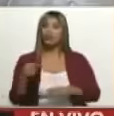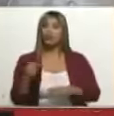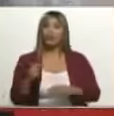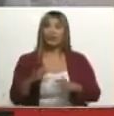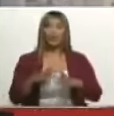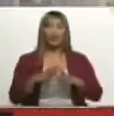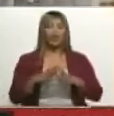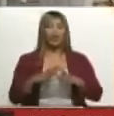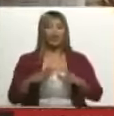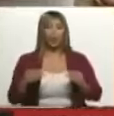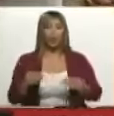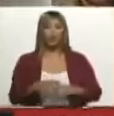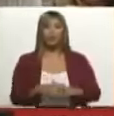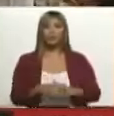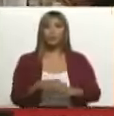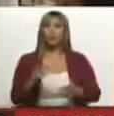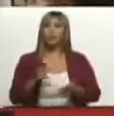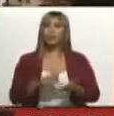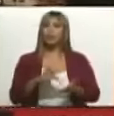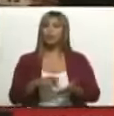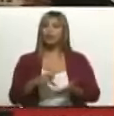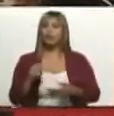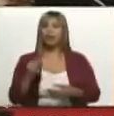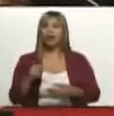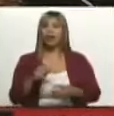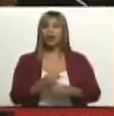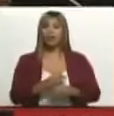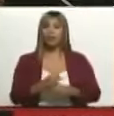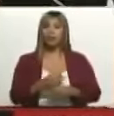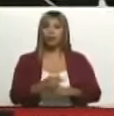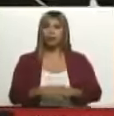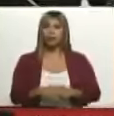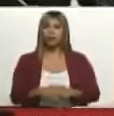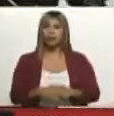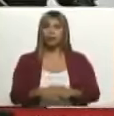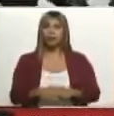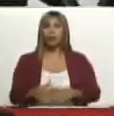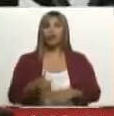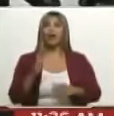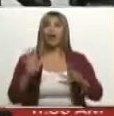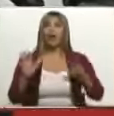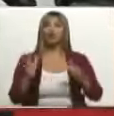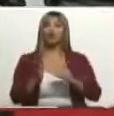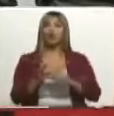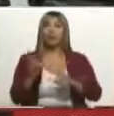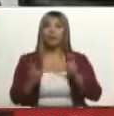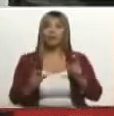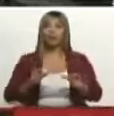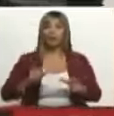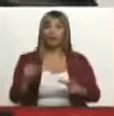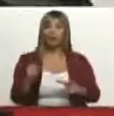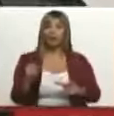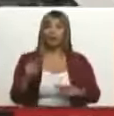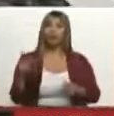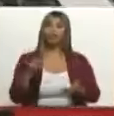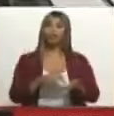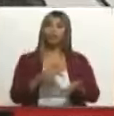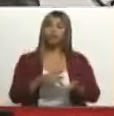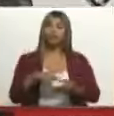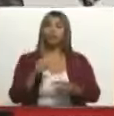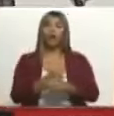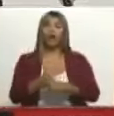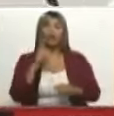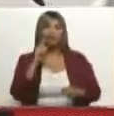las policías que participaron en esta operación. Más de 8.000 funcionarios trabajando solamente para esta